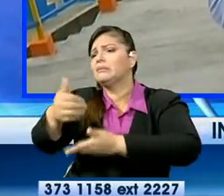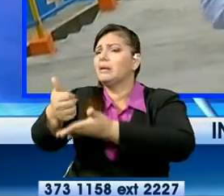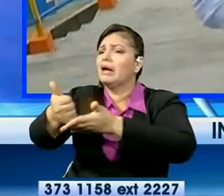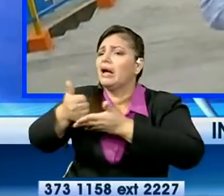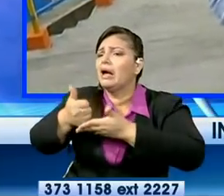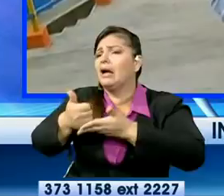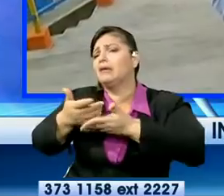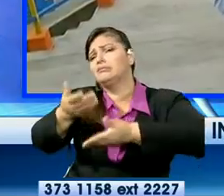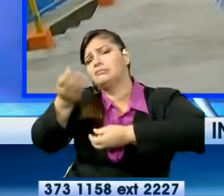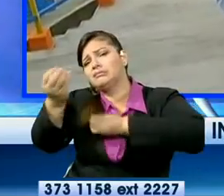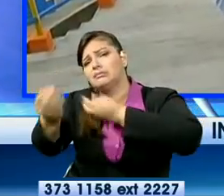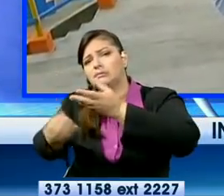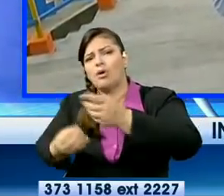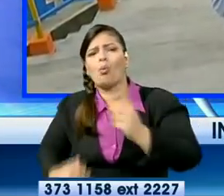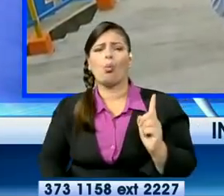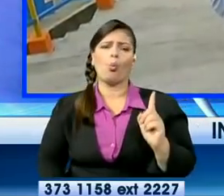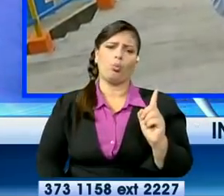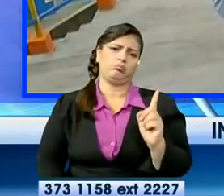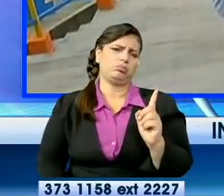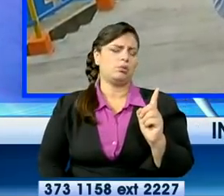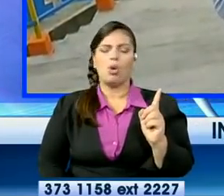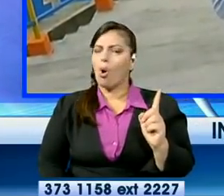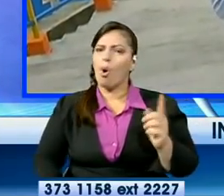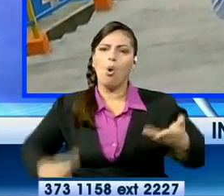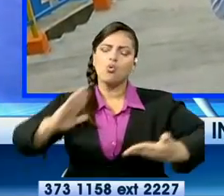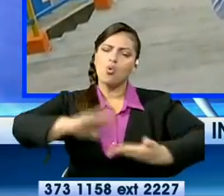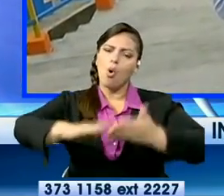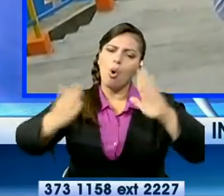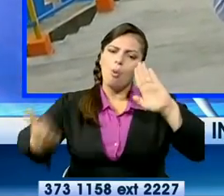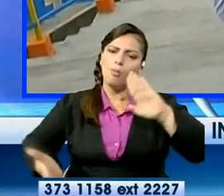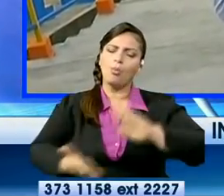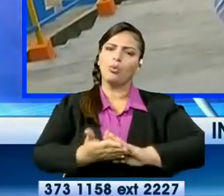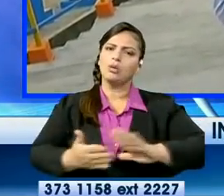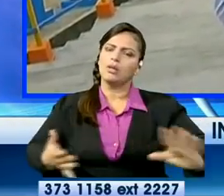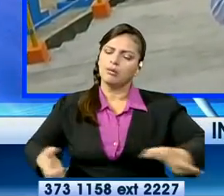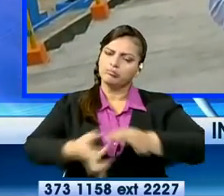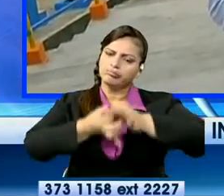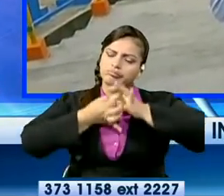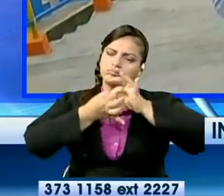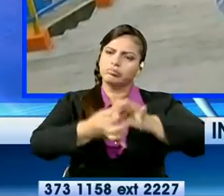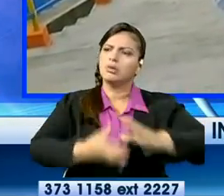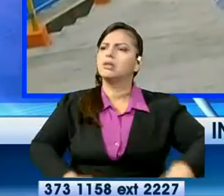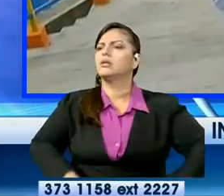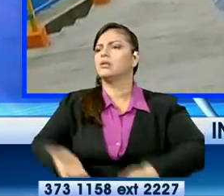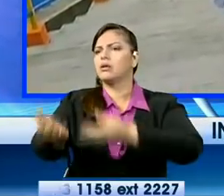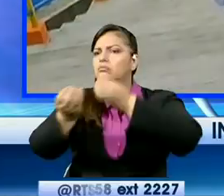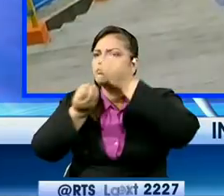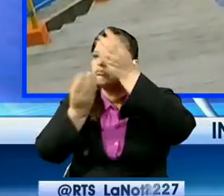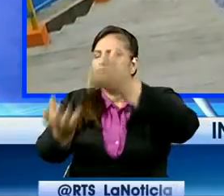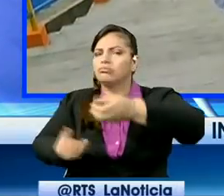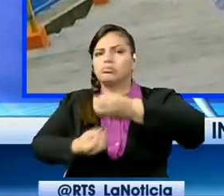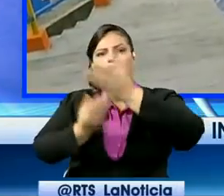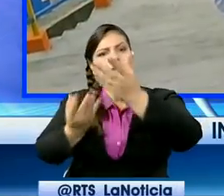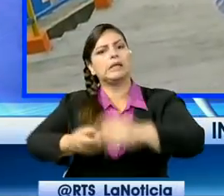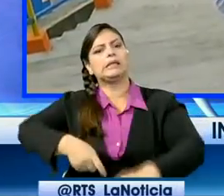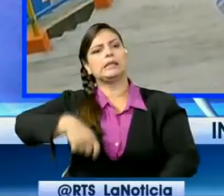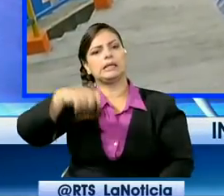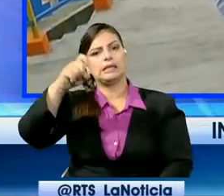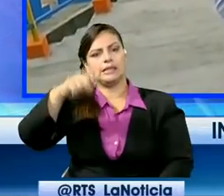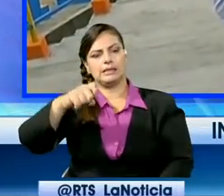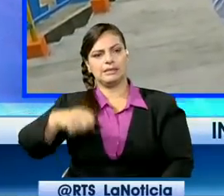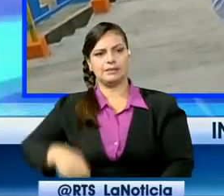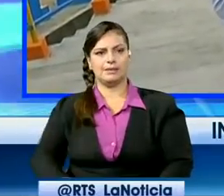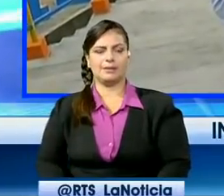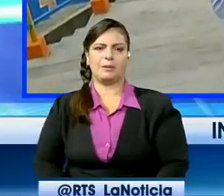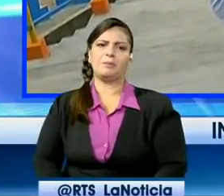entero, bien organizado, pueden hacer mucho contra el AMPA y contra la delincuencia. Que sin duda ya está dando sus resultados. Qué bien por ellos que